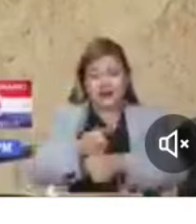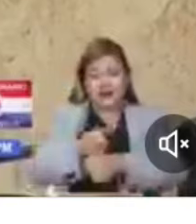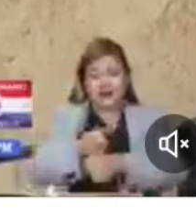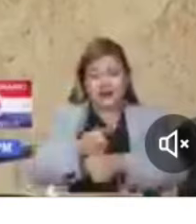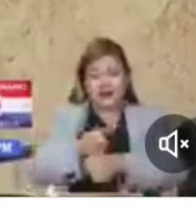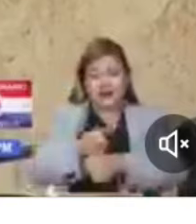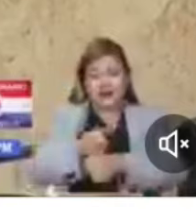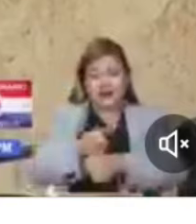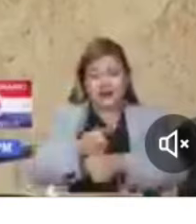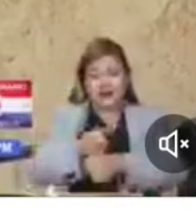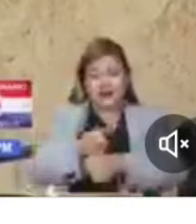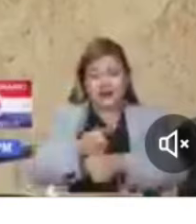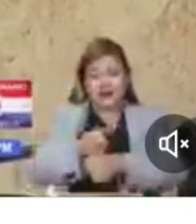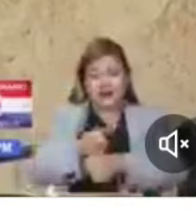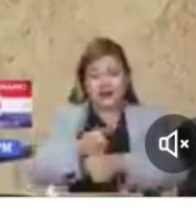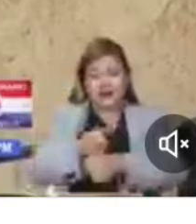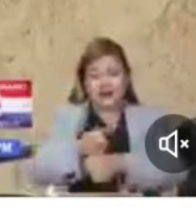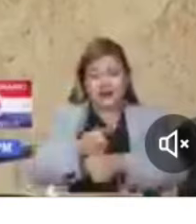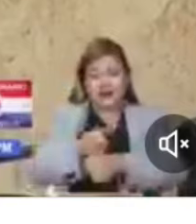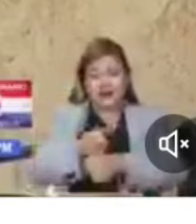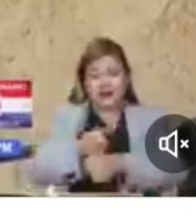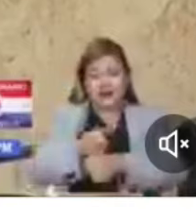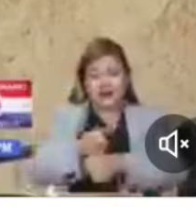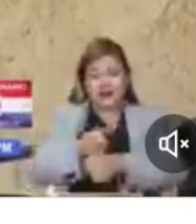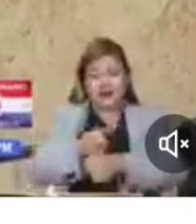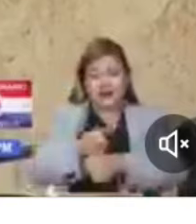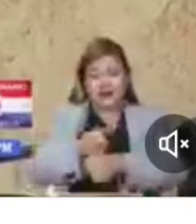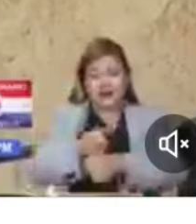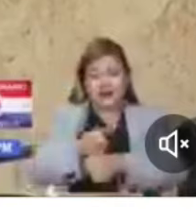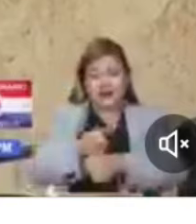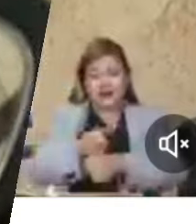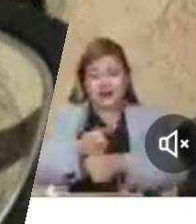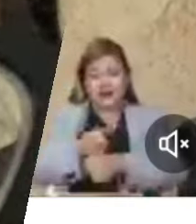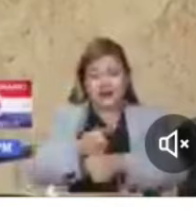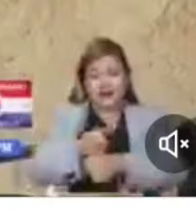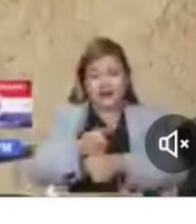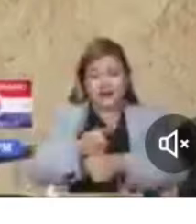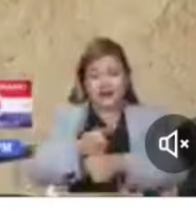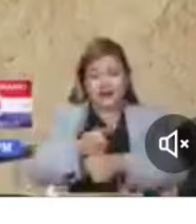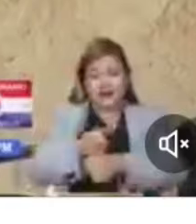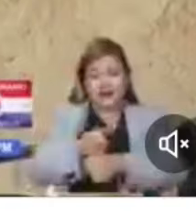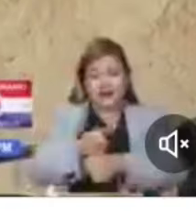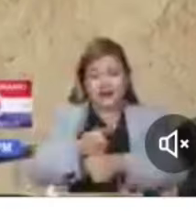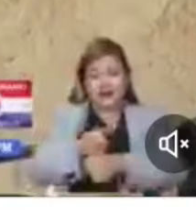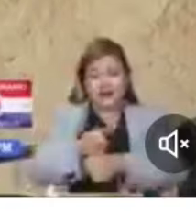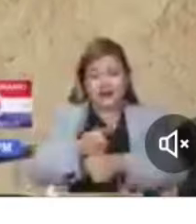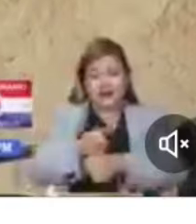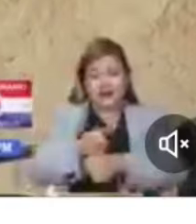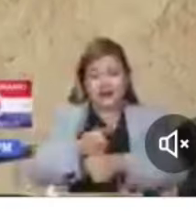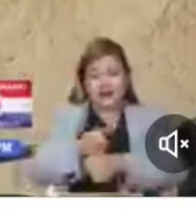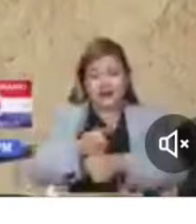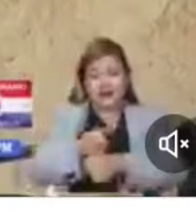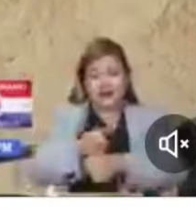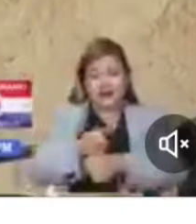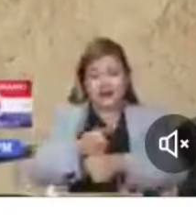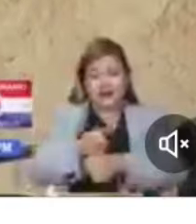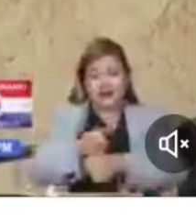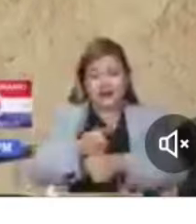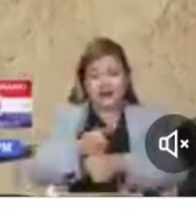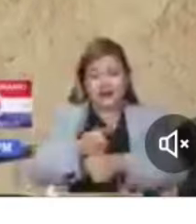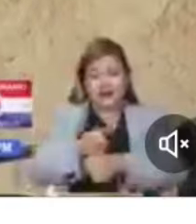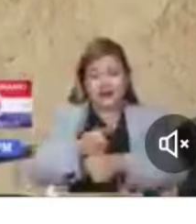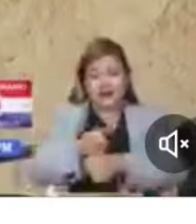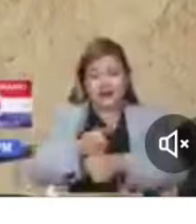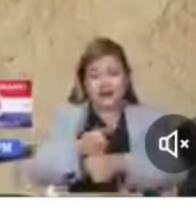hijos hijas nuera y aquí no pasa nada no no no nos podemos dejar y ya en